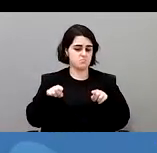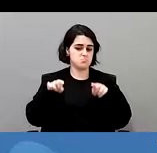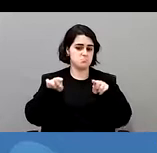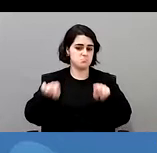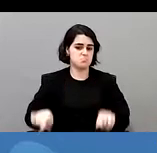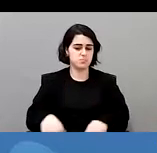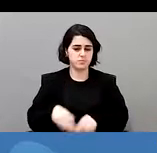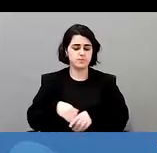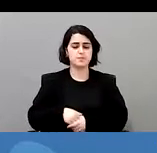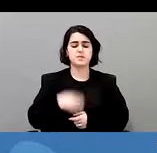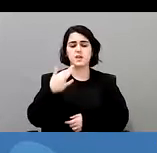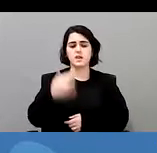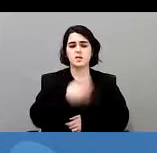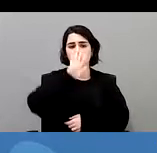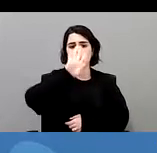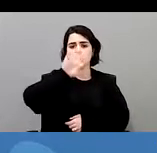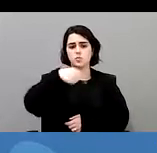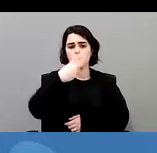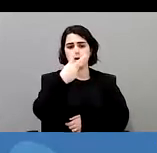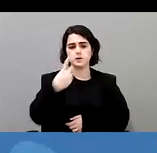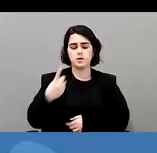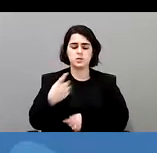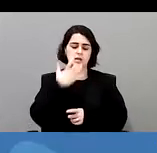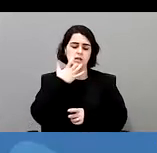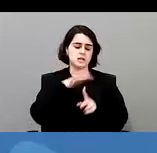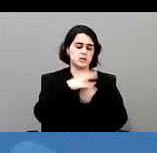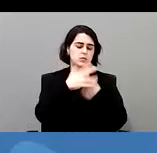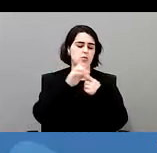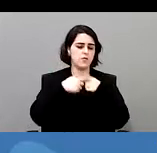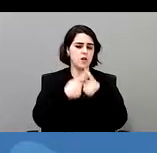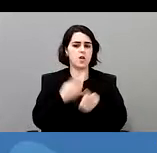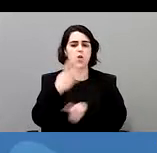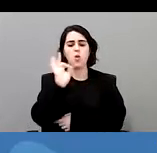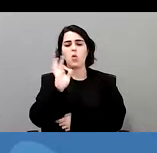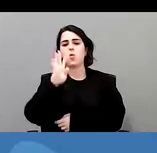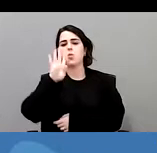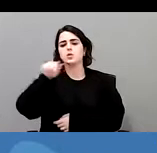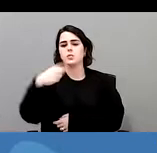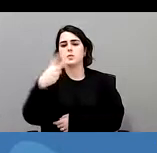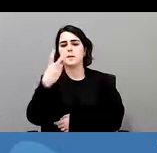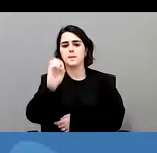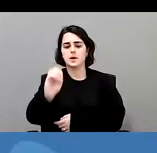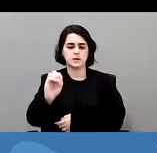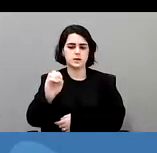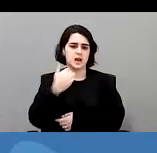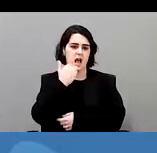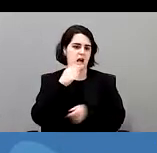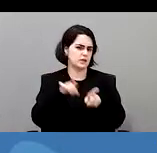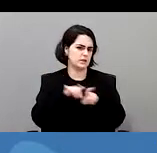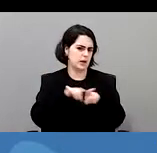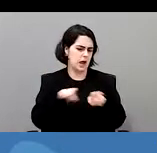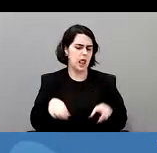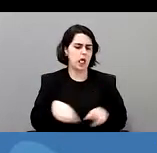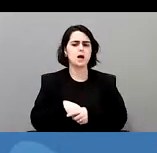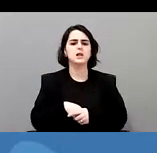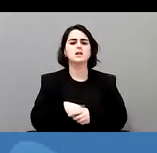Y lo puntúan con un 4,21 en el caso de las familias frente a un 4,20, que es casi igual, como podéis ver. Lo que vendría siendo